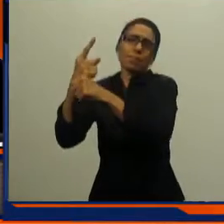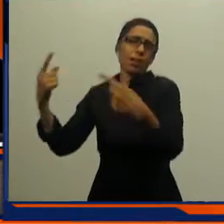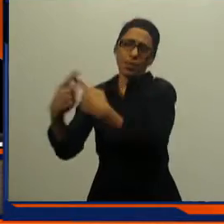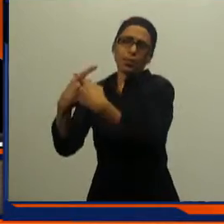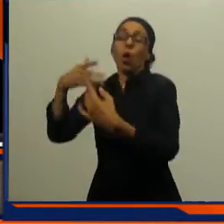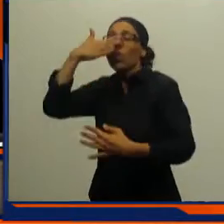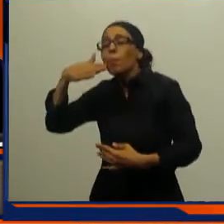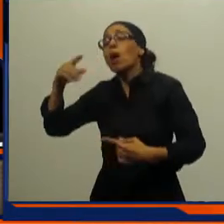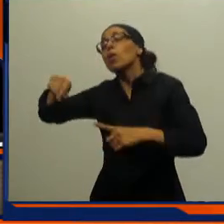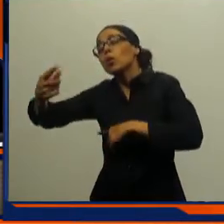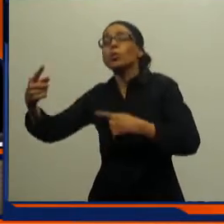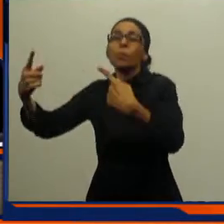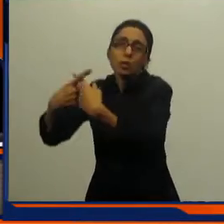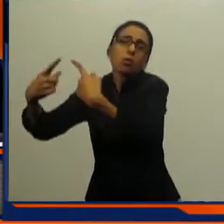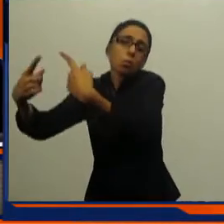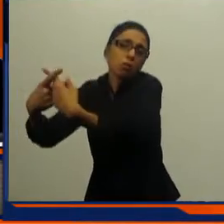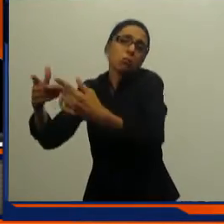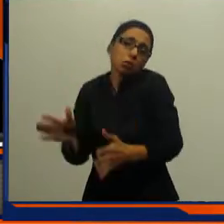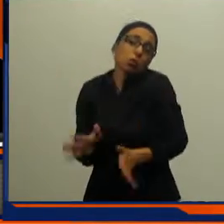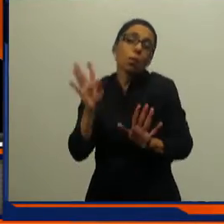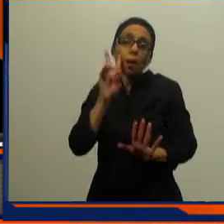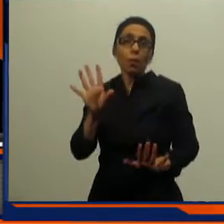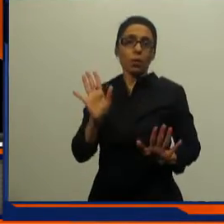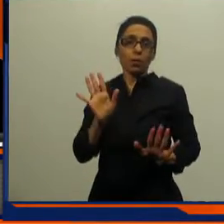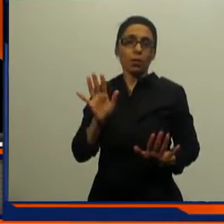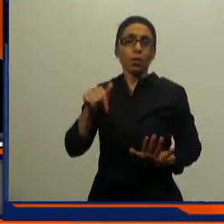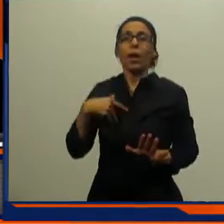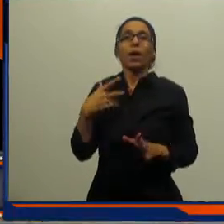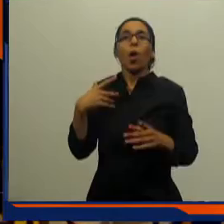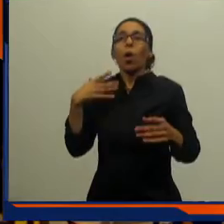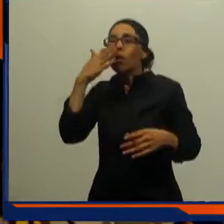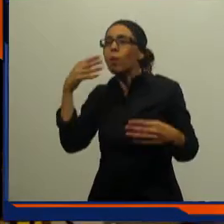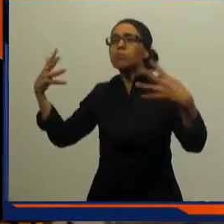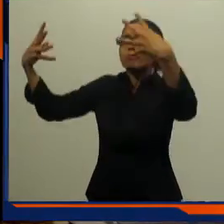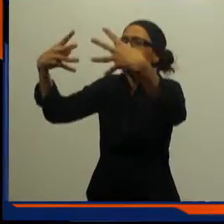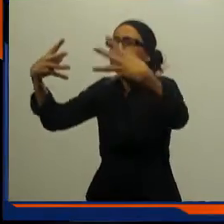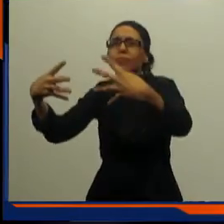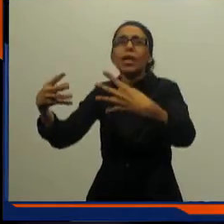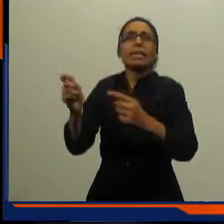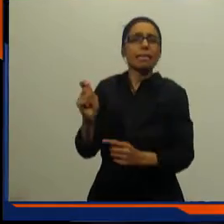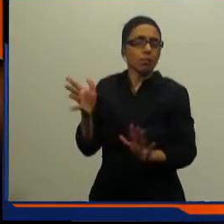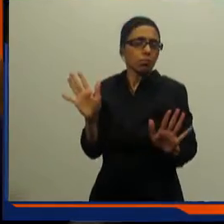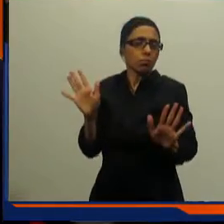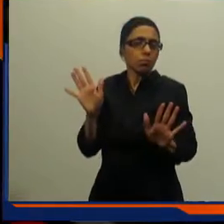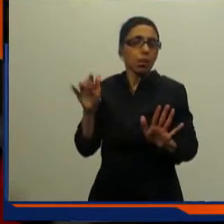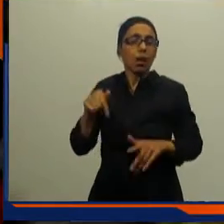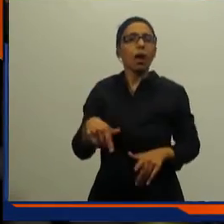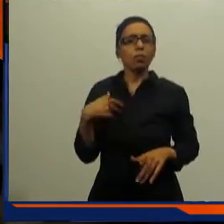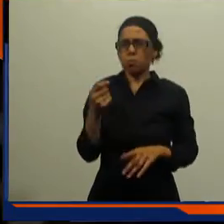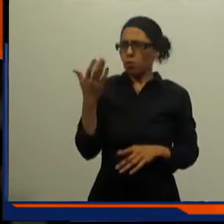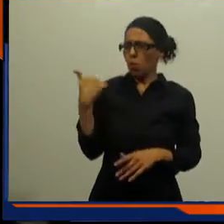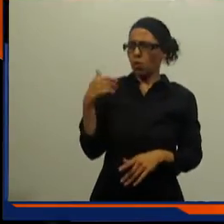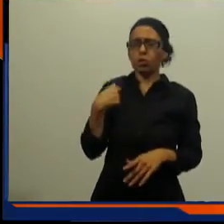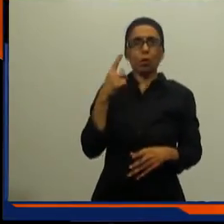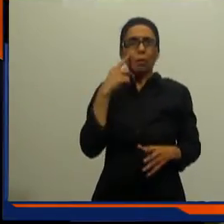partido a partido, tratar de terminar la fase lo mejor posible y, bueno, después ver el tema de los cruces, a ver qué nos encontramos. Hasta hace poco me vi con